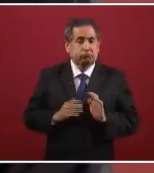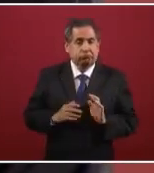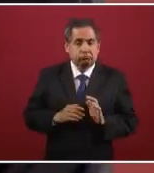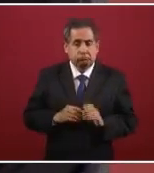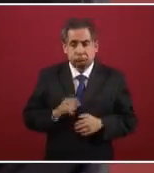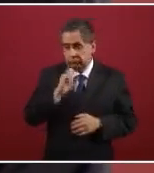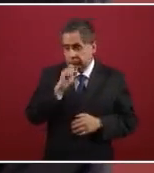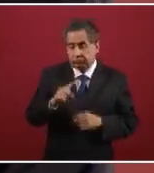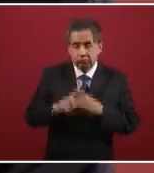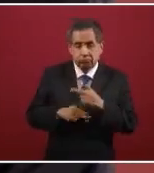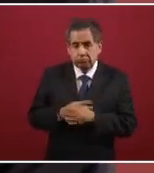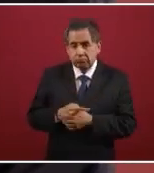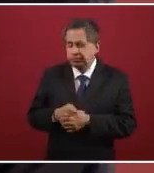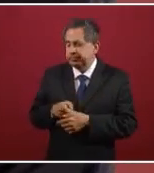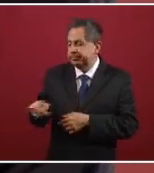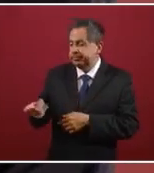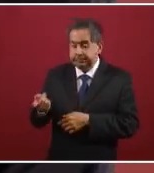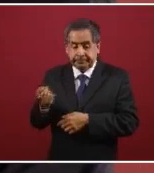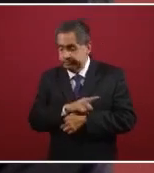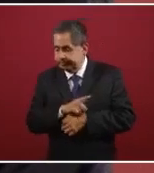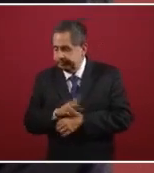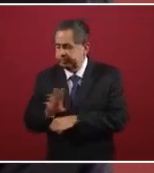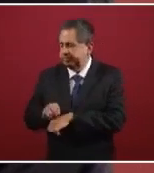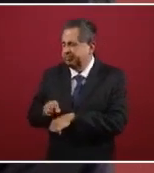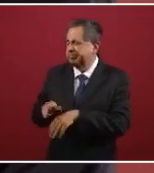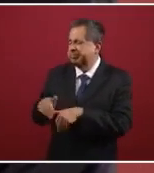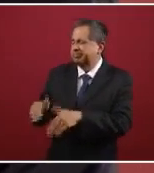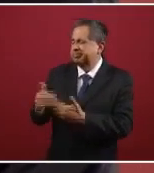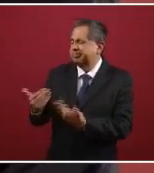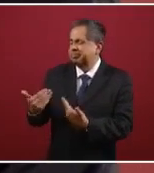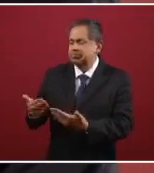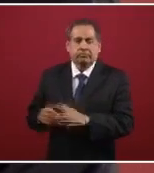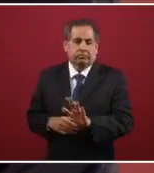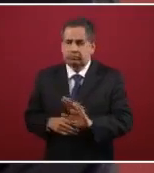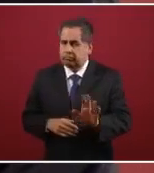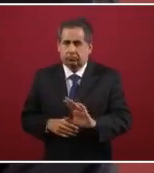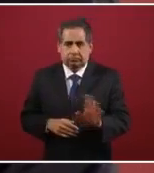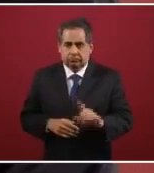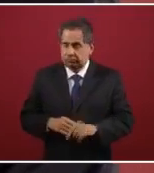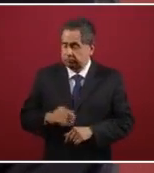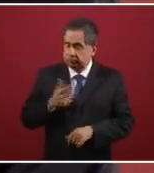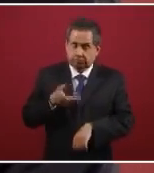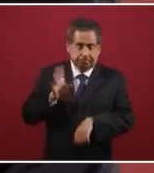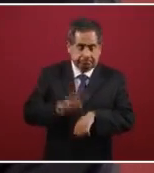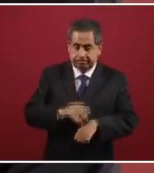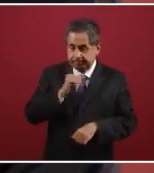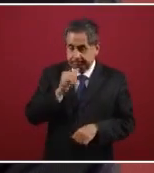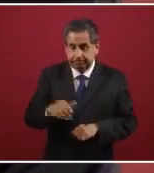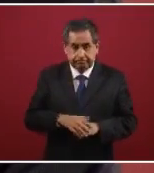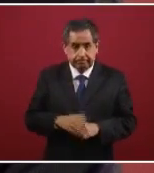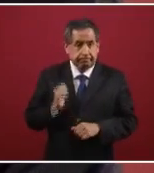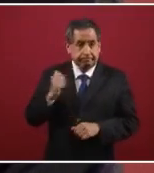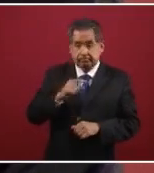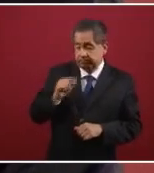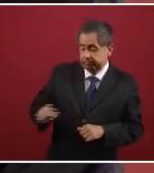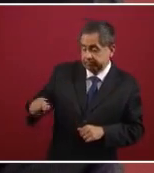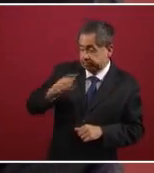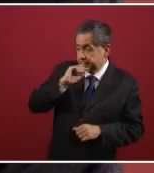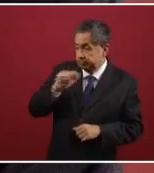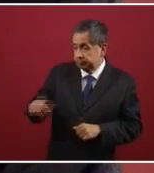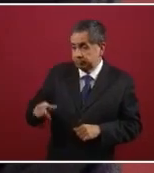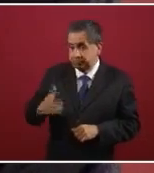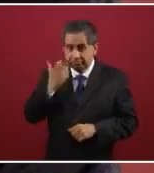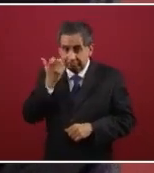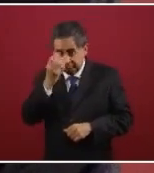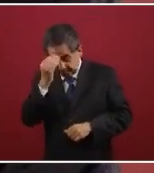voy a permitir que nadie del gobierno actúe de manera